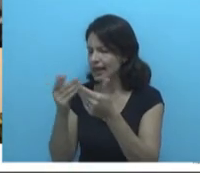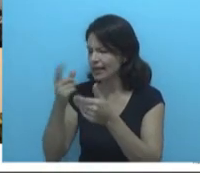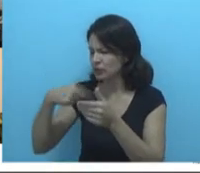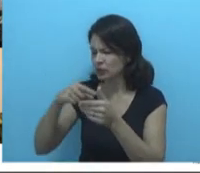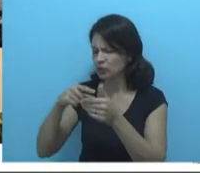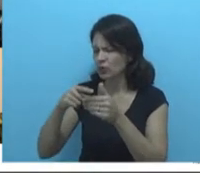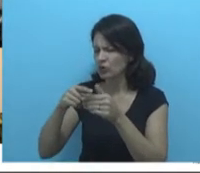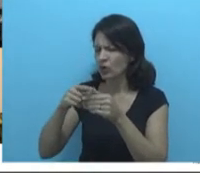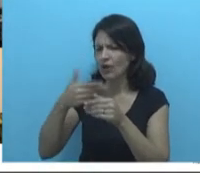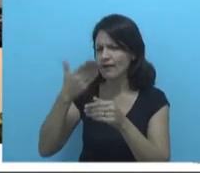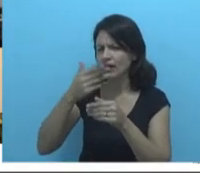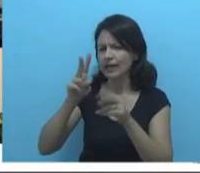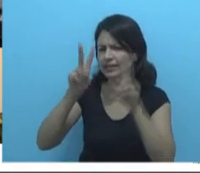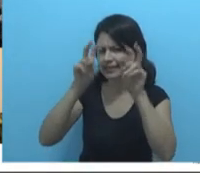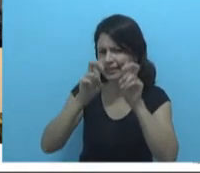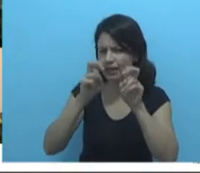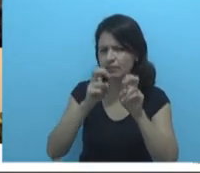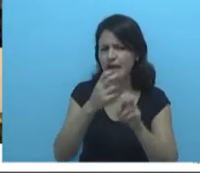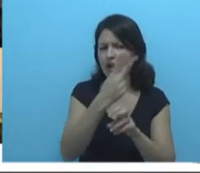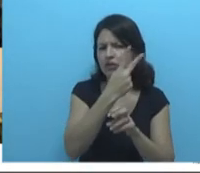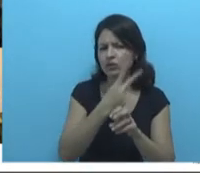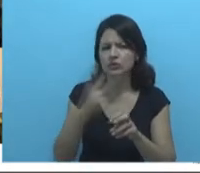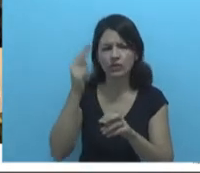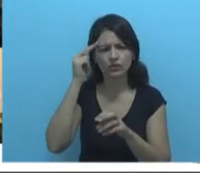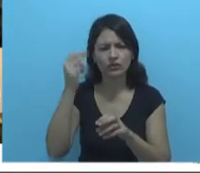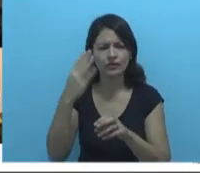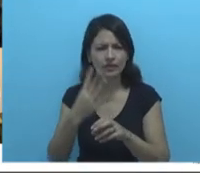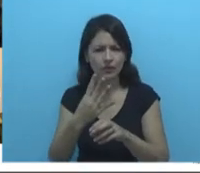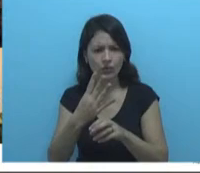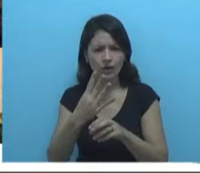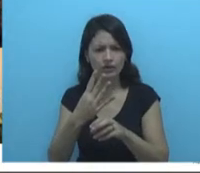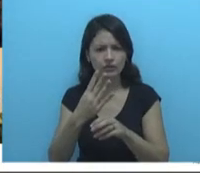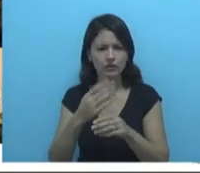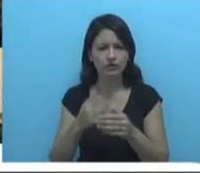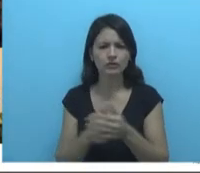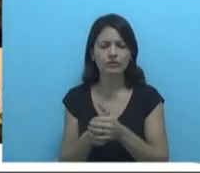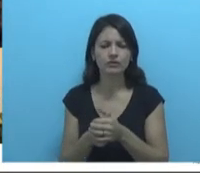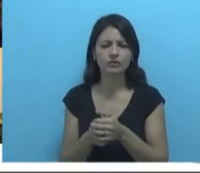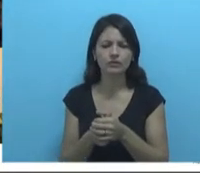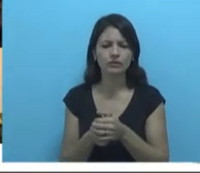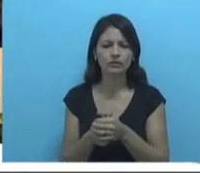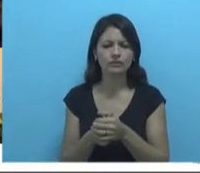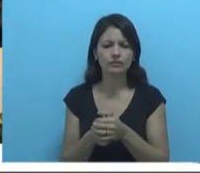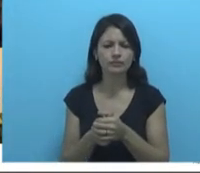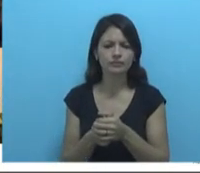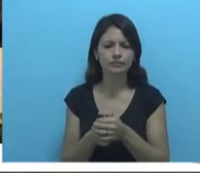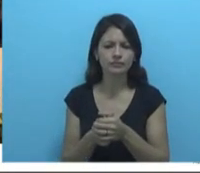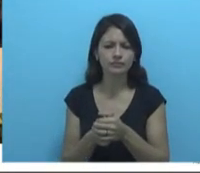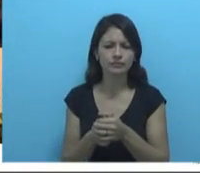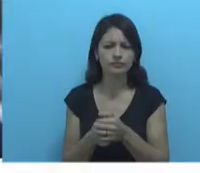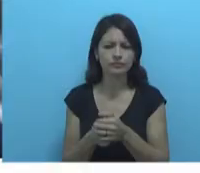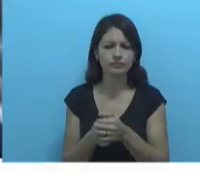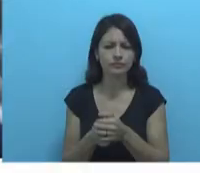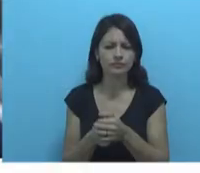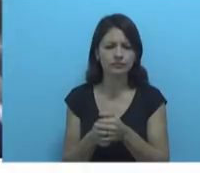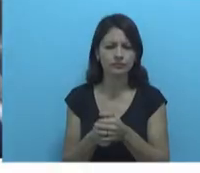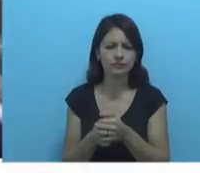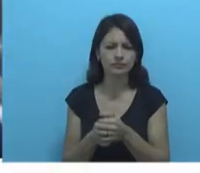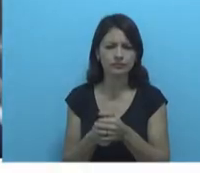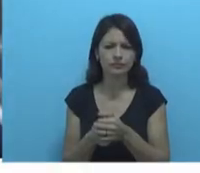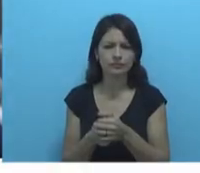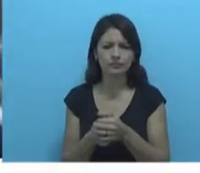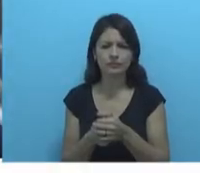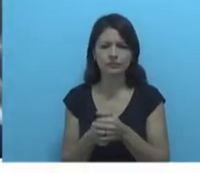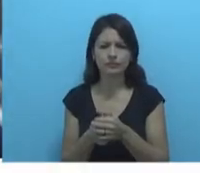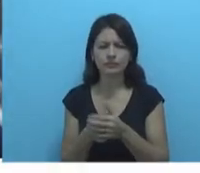asunto 494 del bono de salud que estamos en este momento por aprobar. Habíamos acordado que se incorporaba